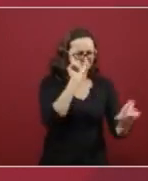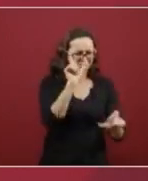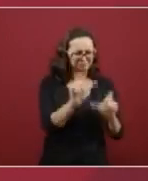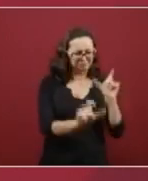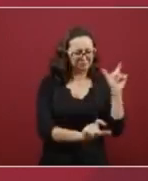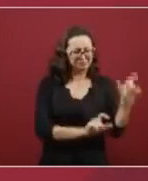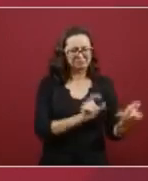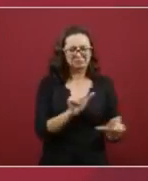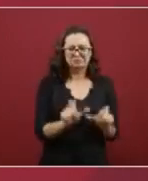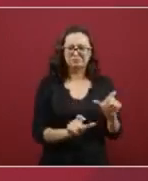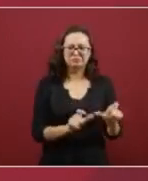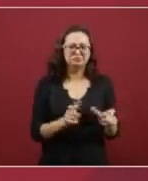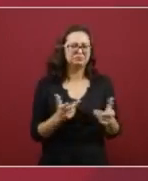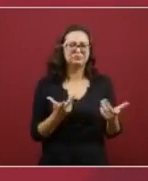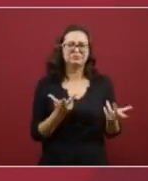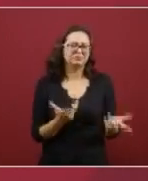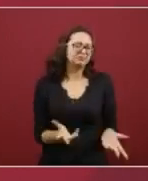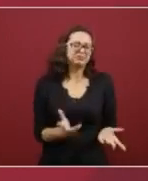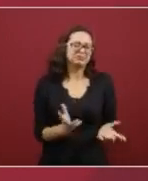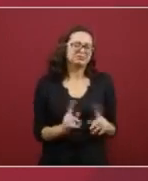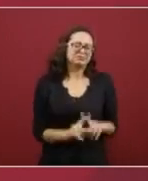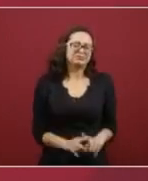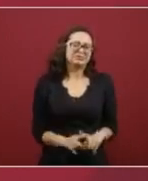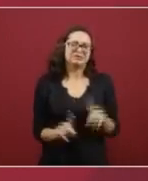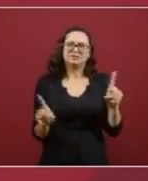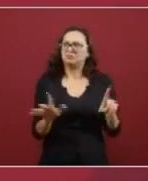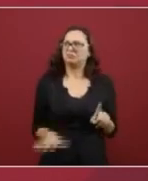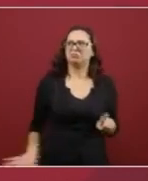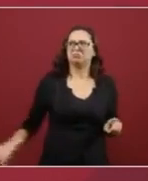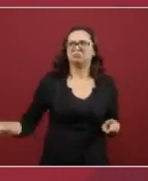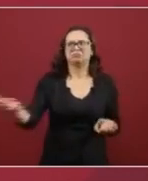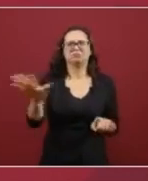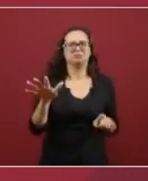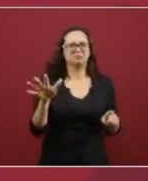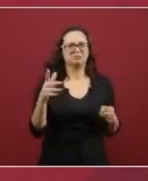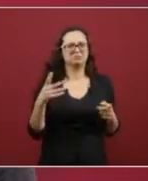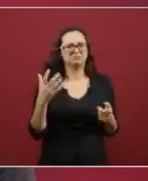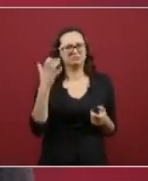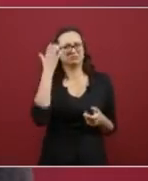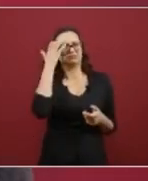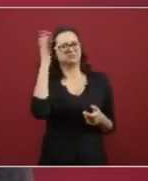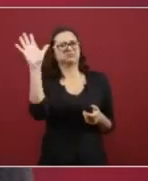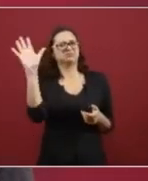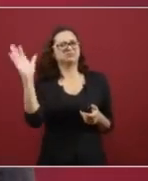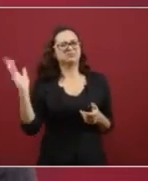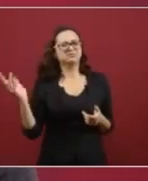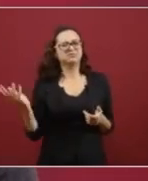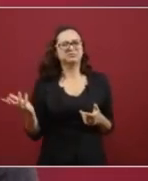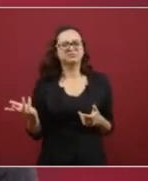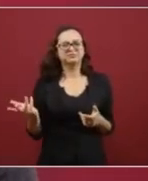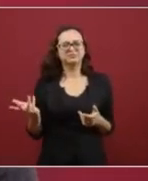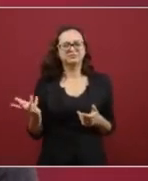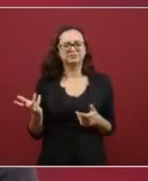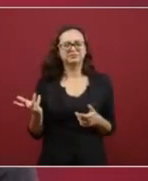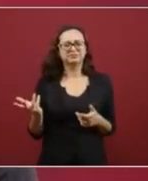corresponden a la realidad. Ellos hablan de que son